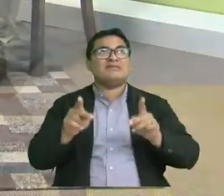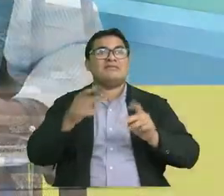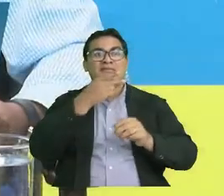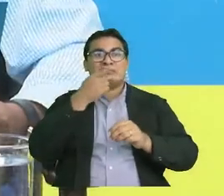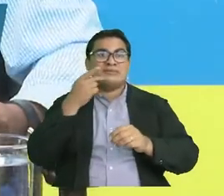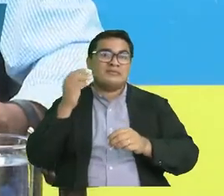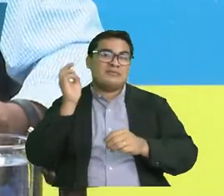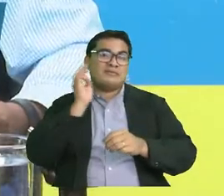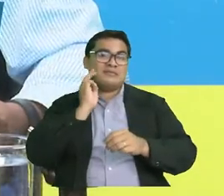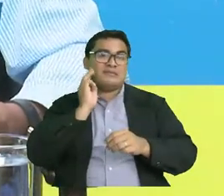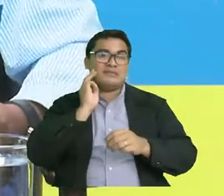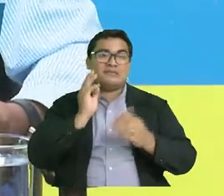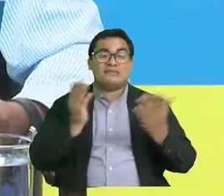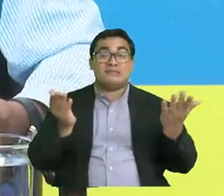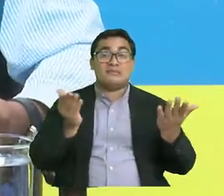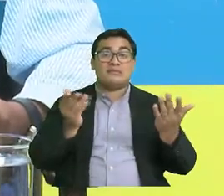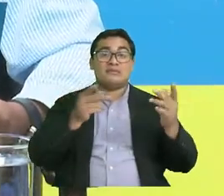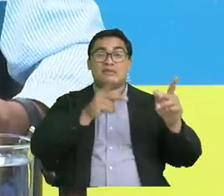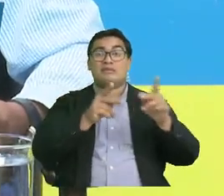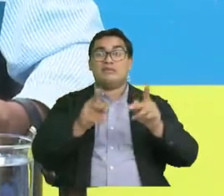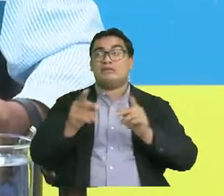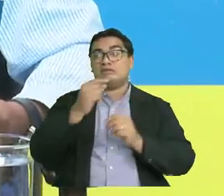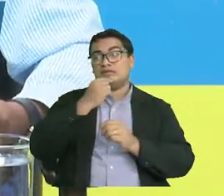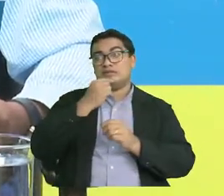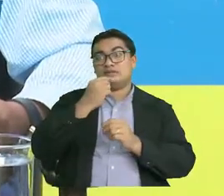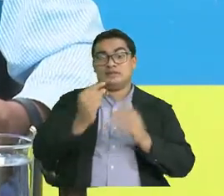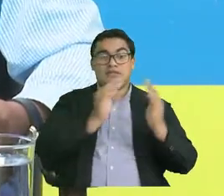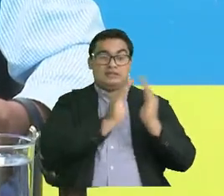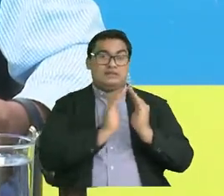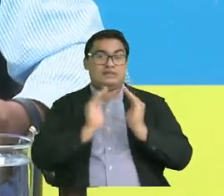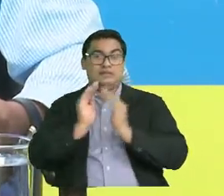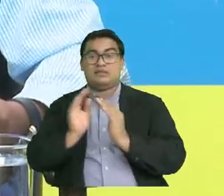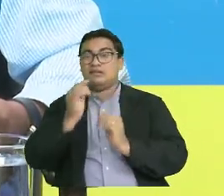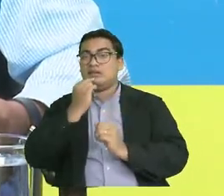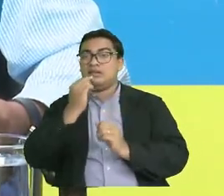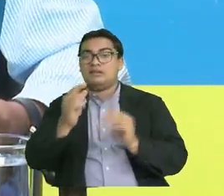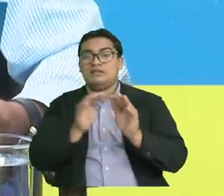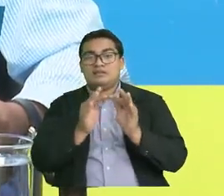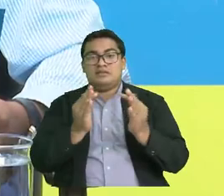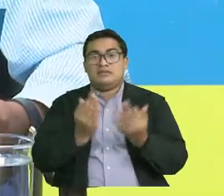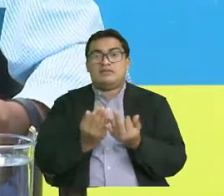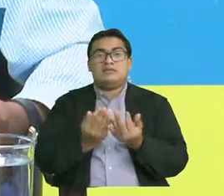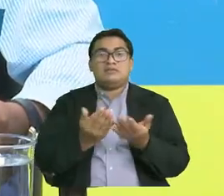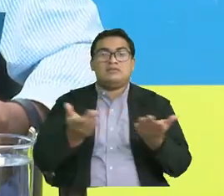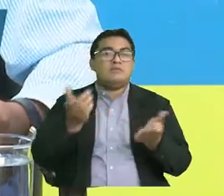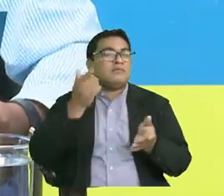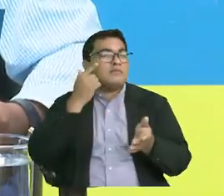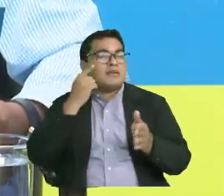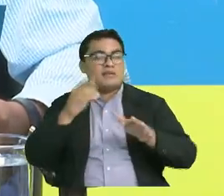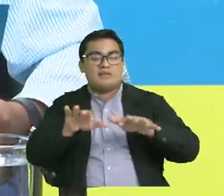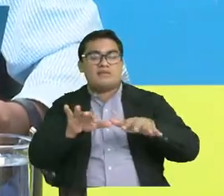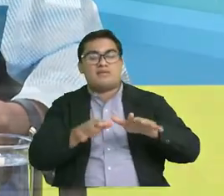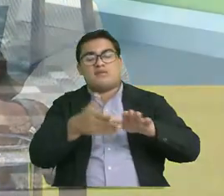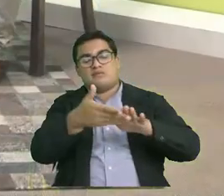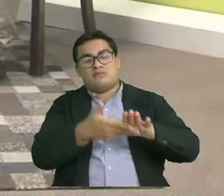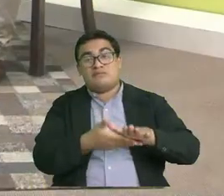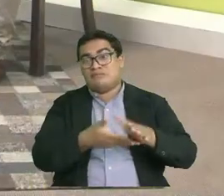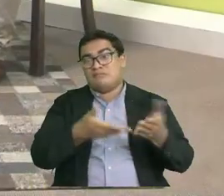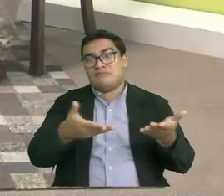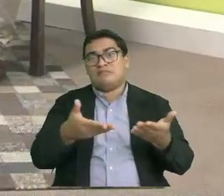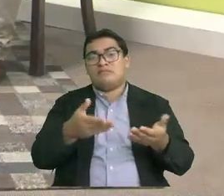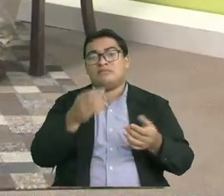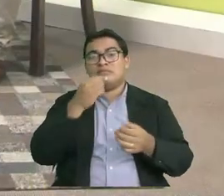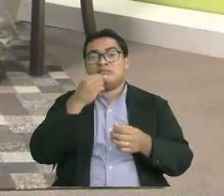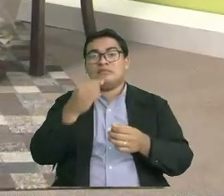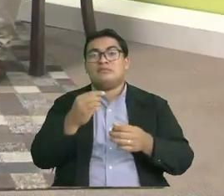se dejan llevar por lo que dicen a los vecinos, dicen los familiares, y anda a verle el pie a ese niño. Por eso te decía desde el